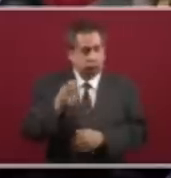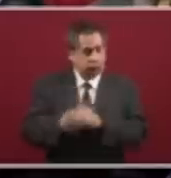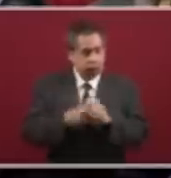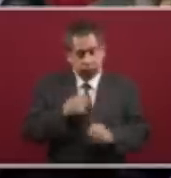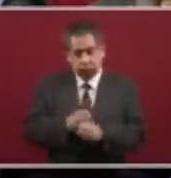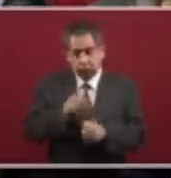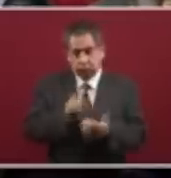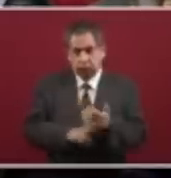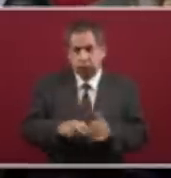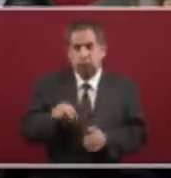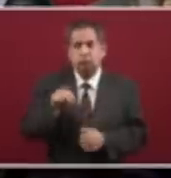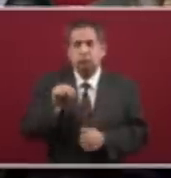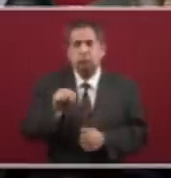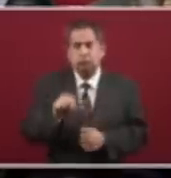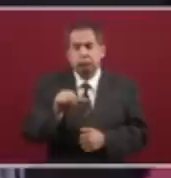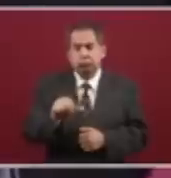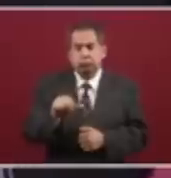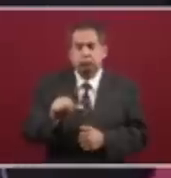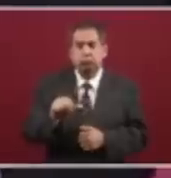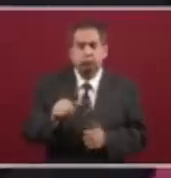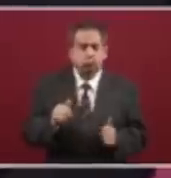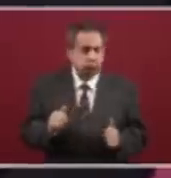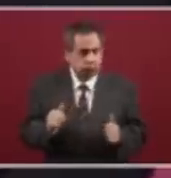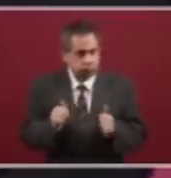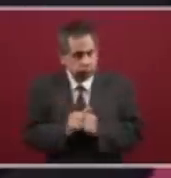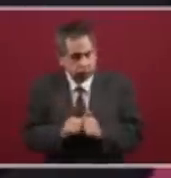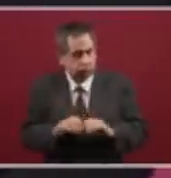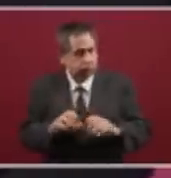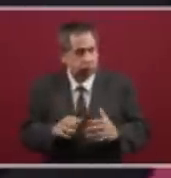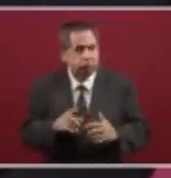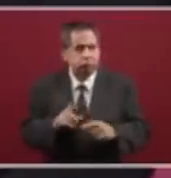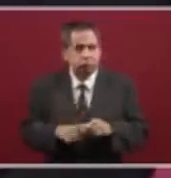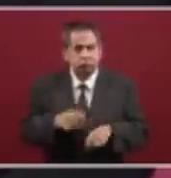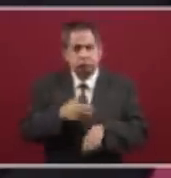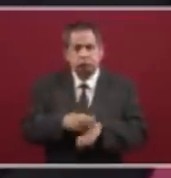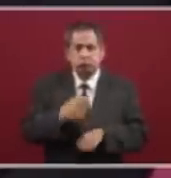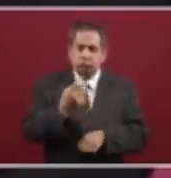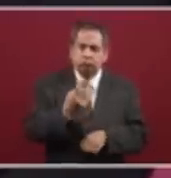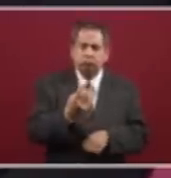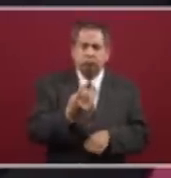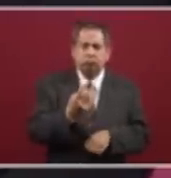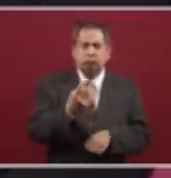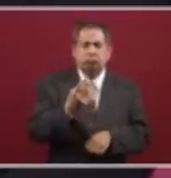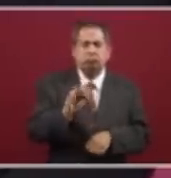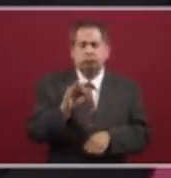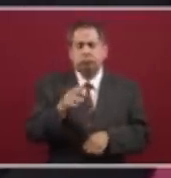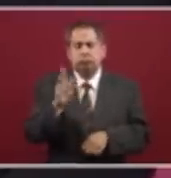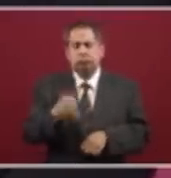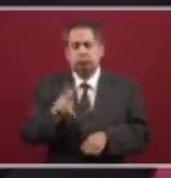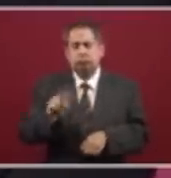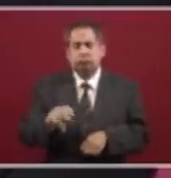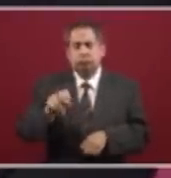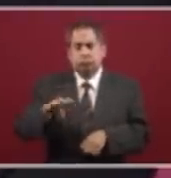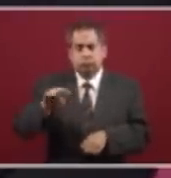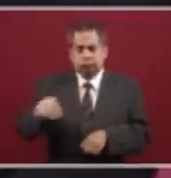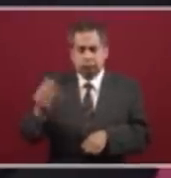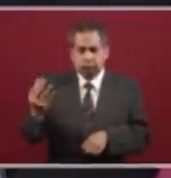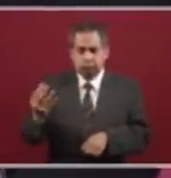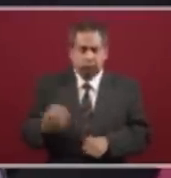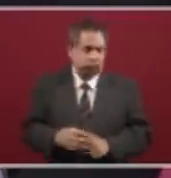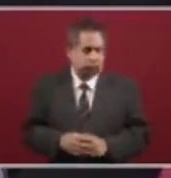2016 con número 445 diagonal 2014